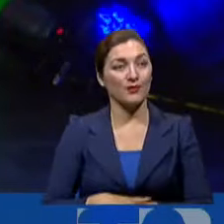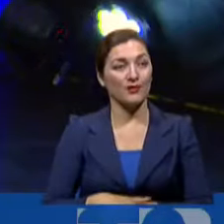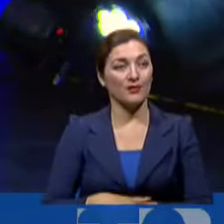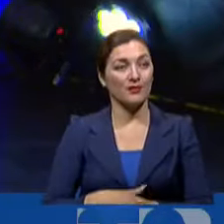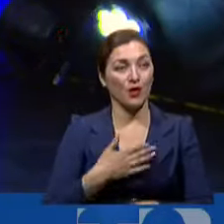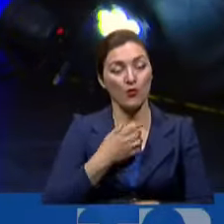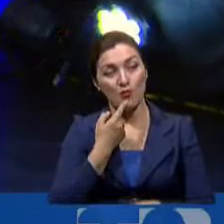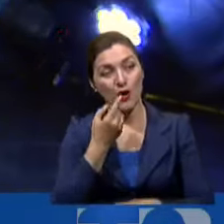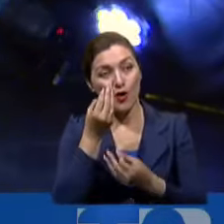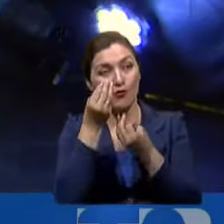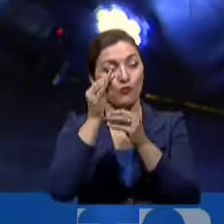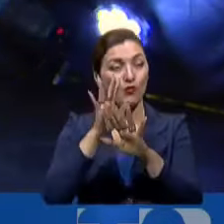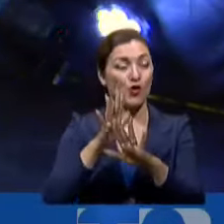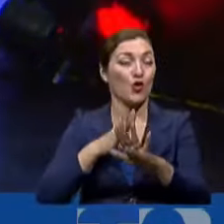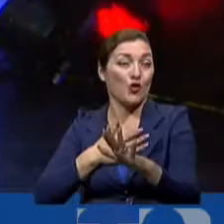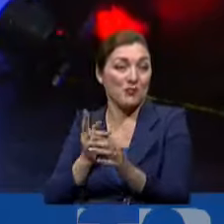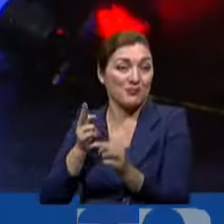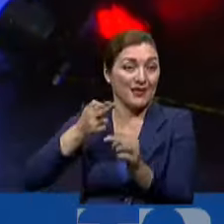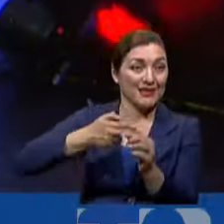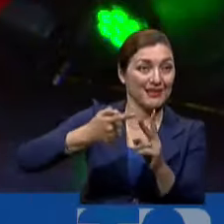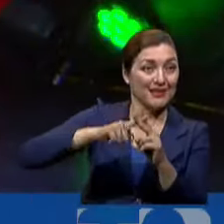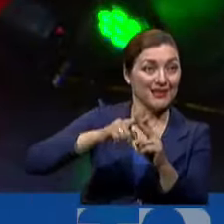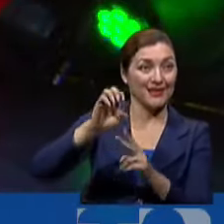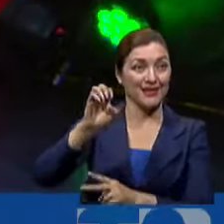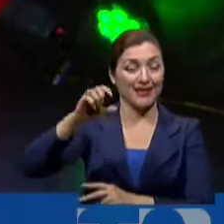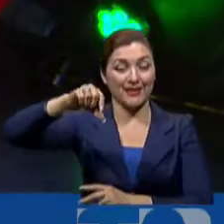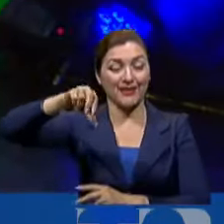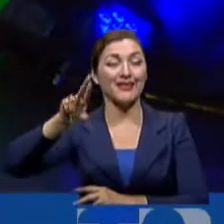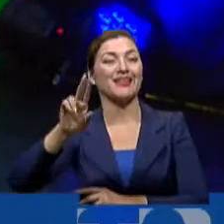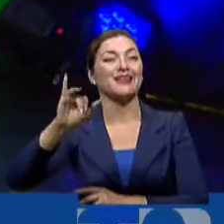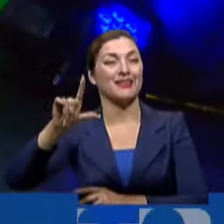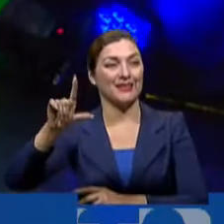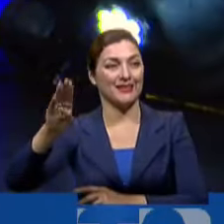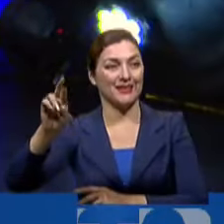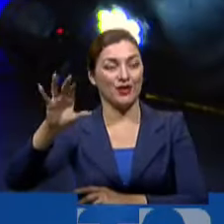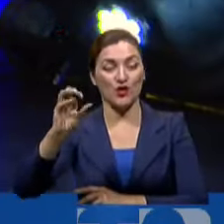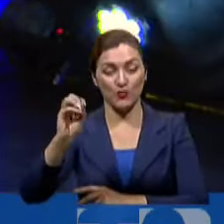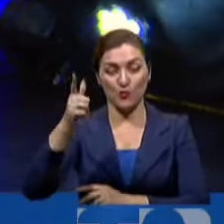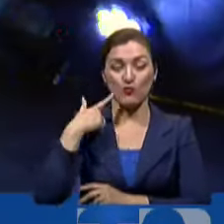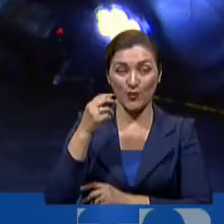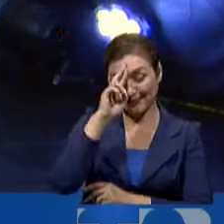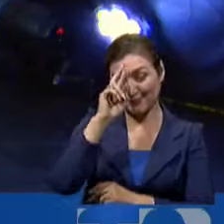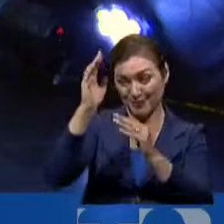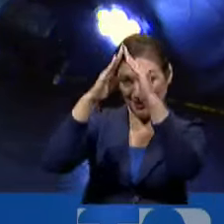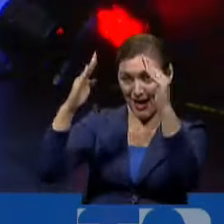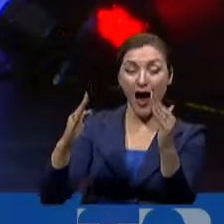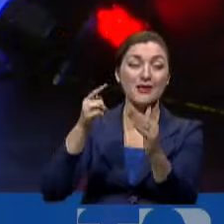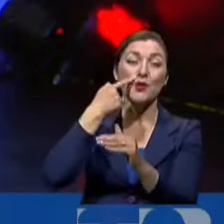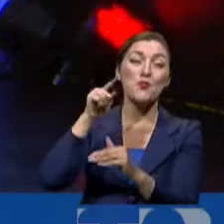corto que yo fui parte de los inicios de Equilibrio. O sea, claro, yo me acuerdo, sí. Le mando un saludo a la casa del Negrito Repeto, ahí cuando